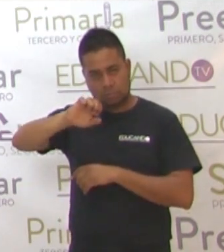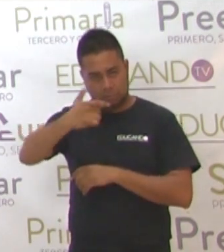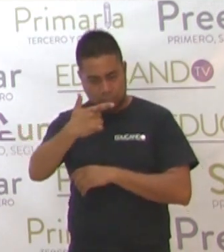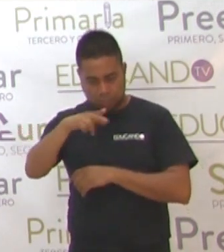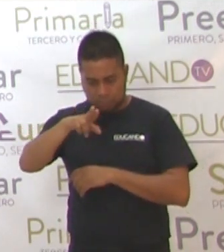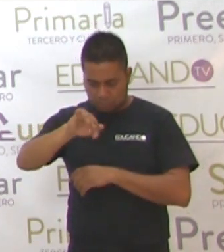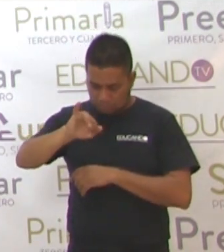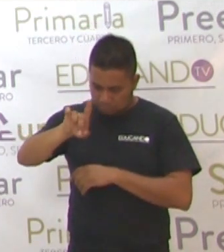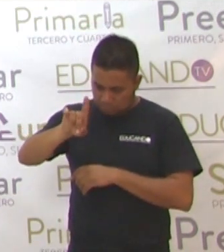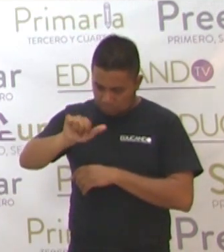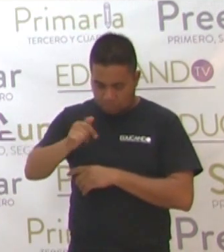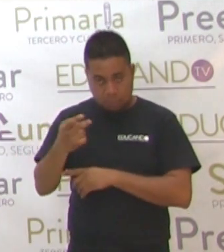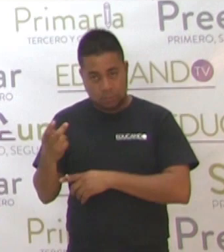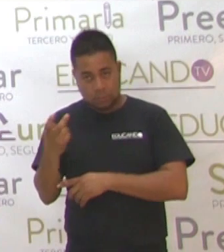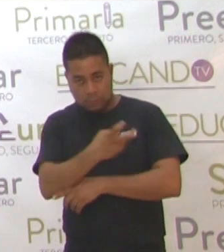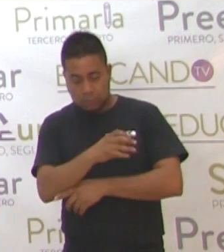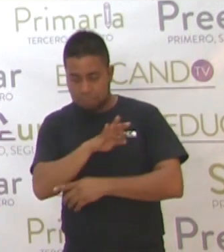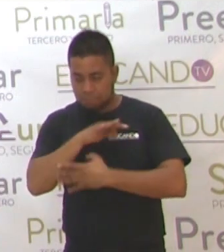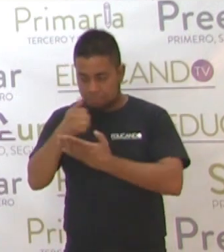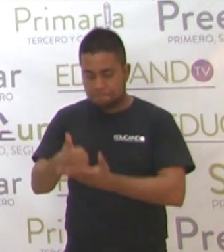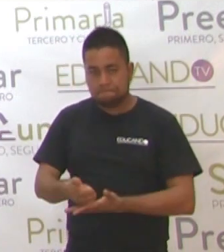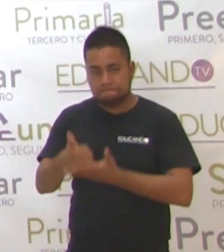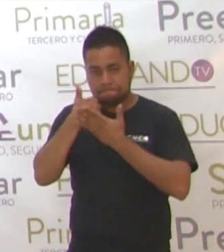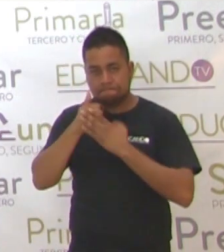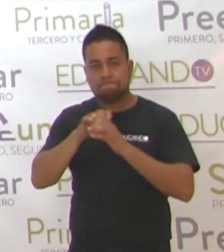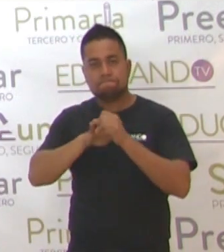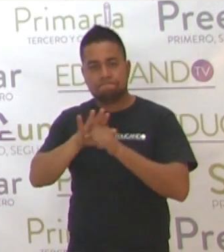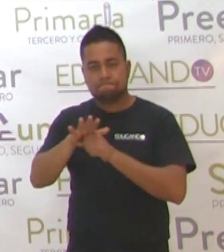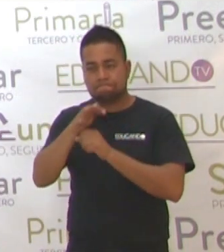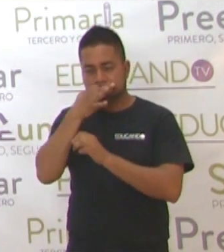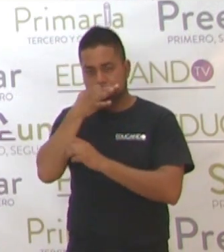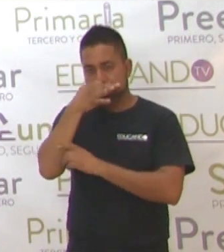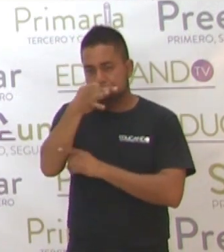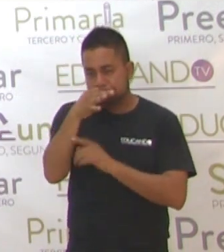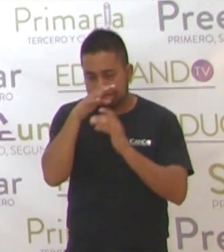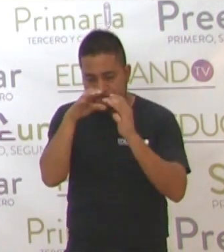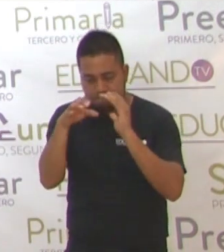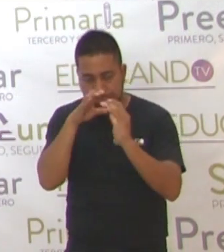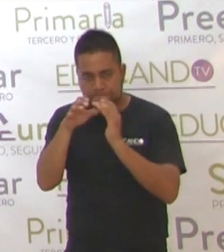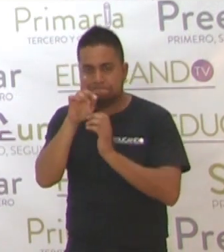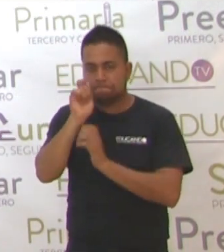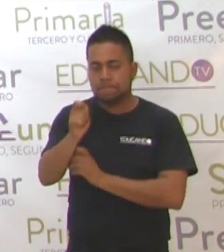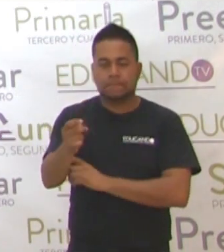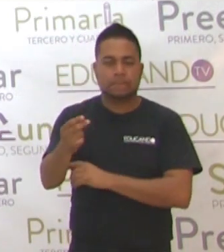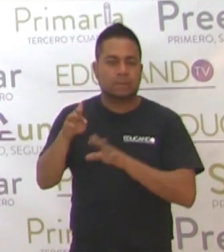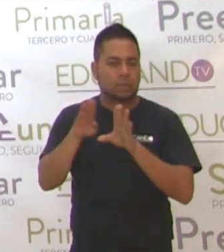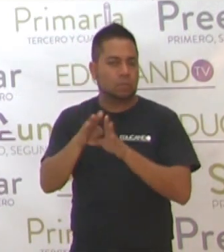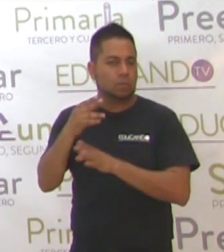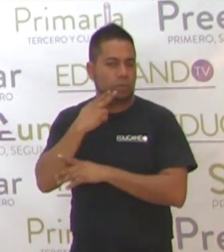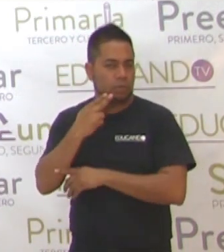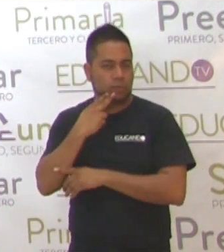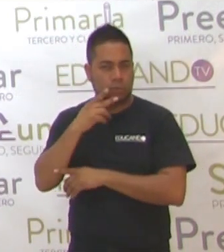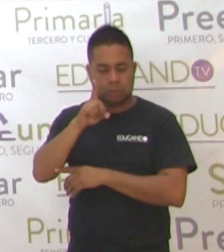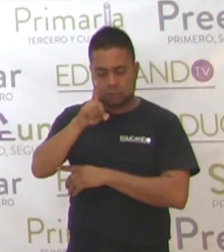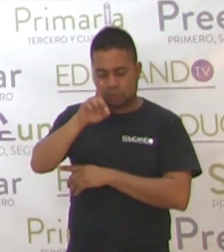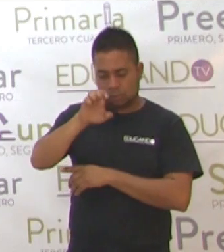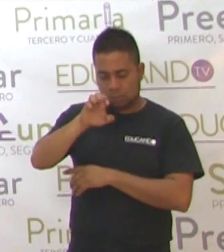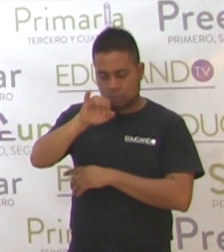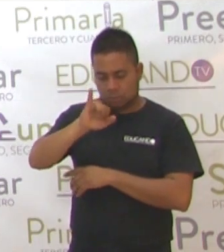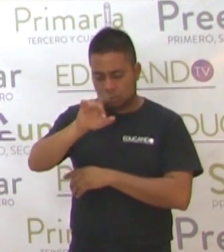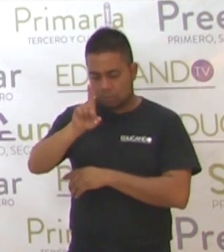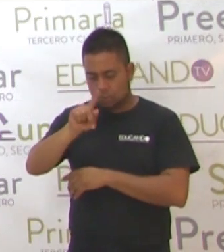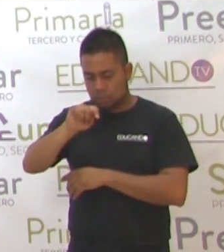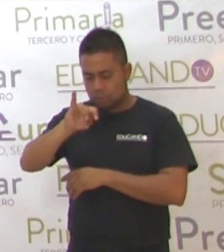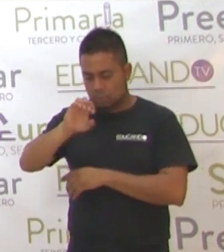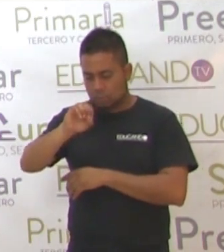y eso te va a permitir hacer dicha referencia a lo que es la utilización de taxis en tiempos